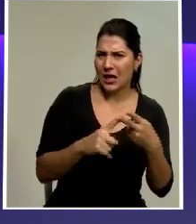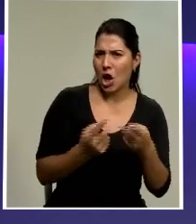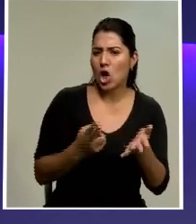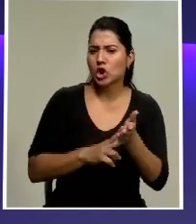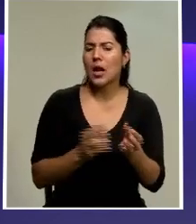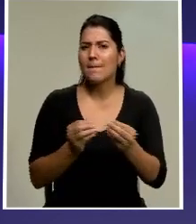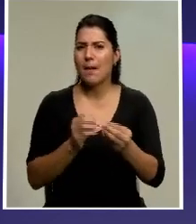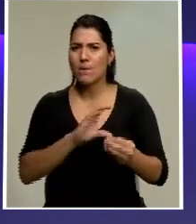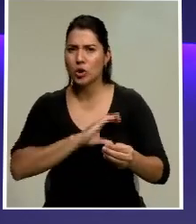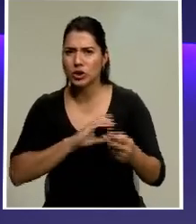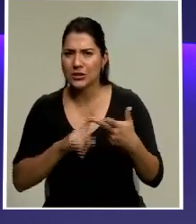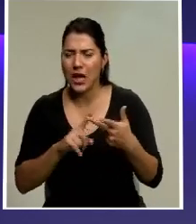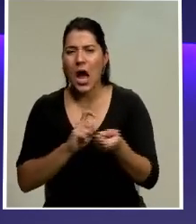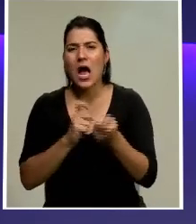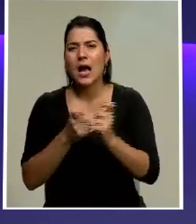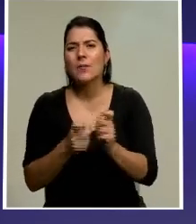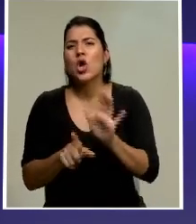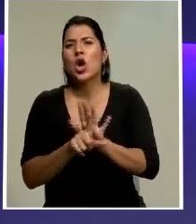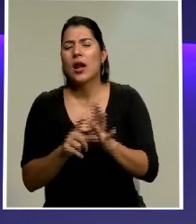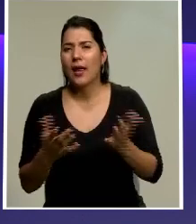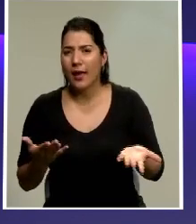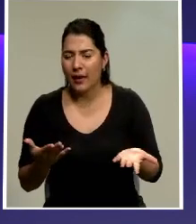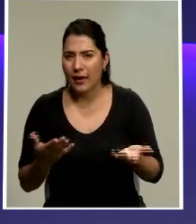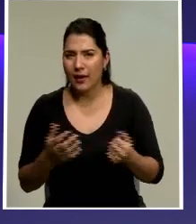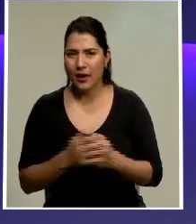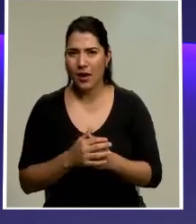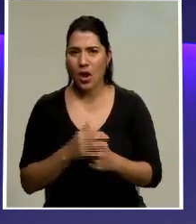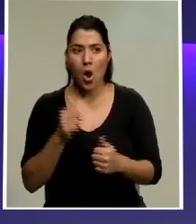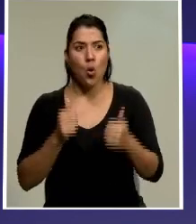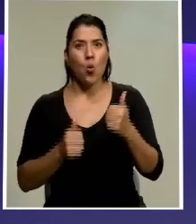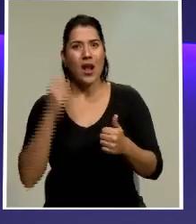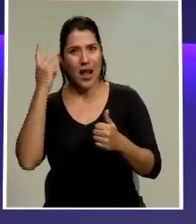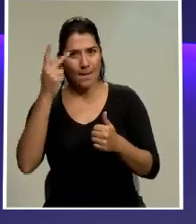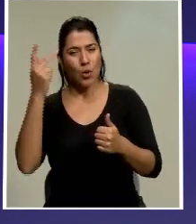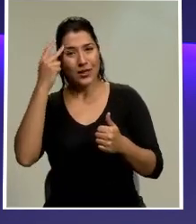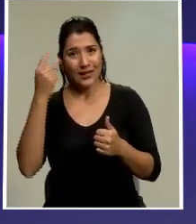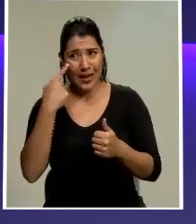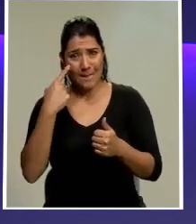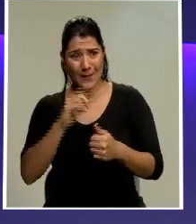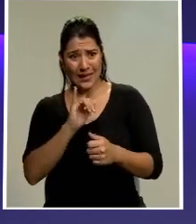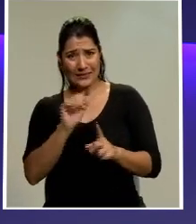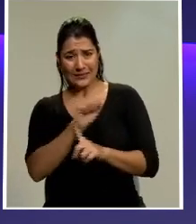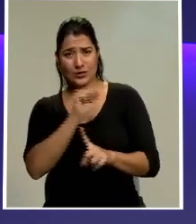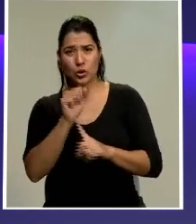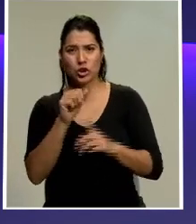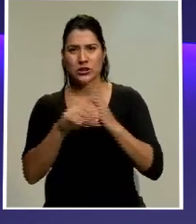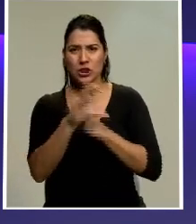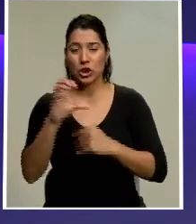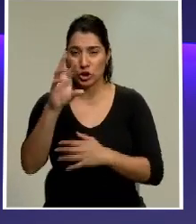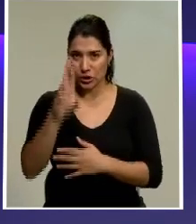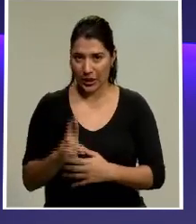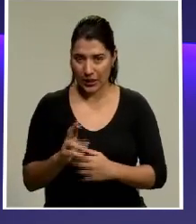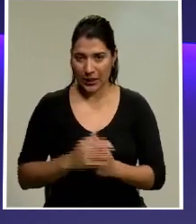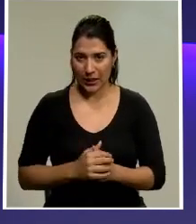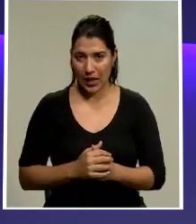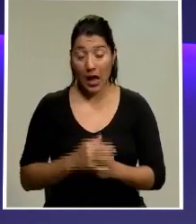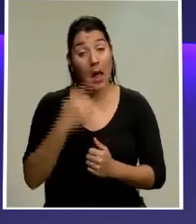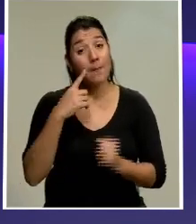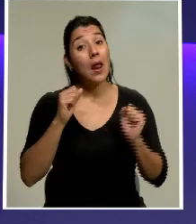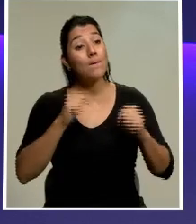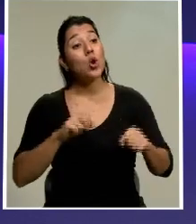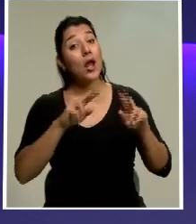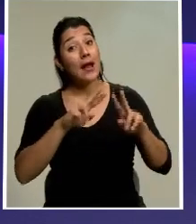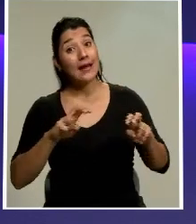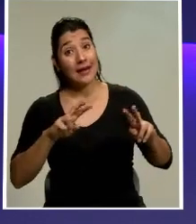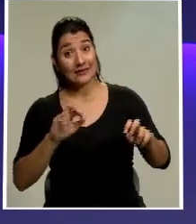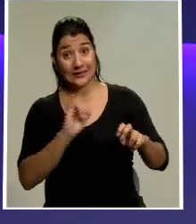leyes. ¿Cuál es la política criminal de Costa Rica? Para analizar estos asuntos cruciales,